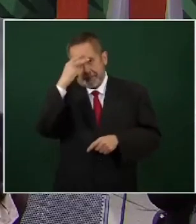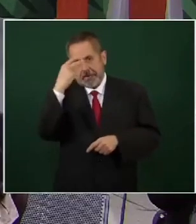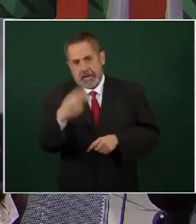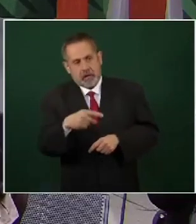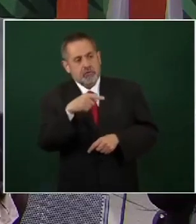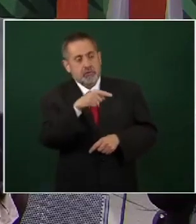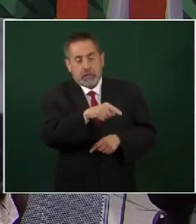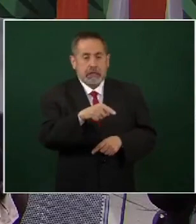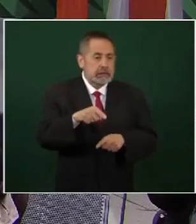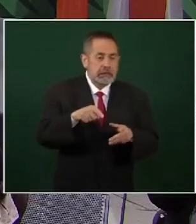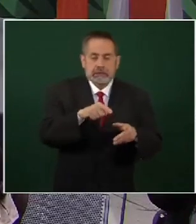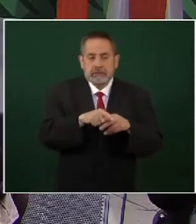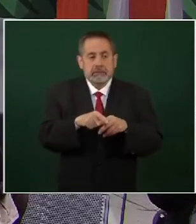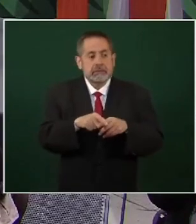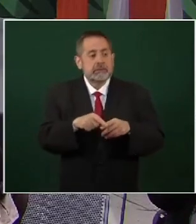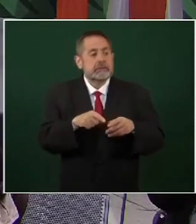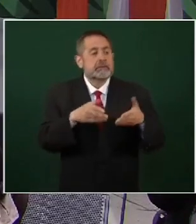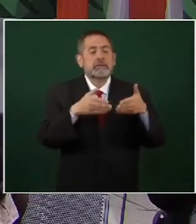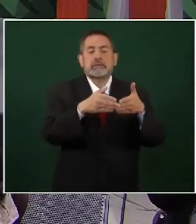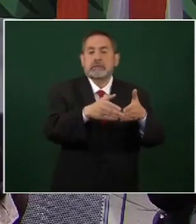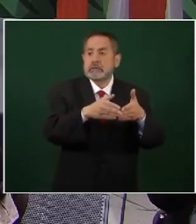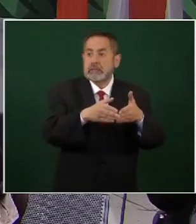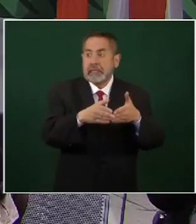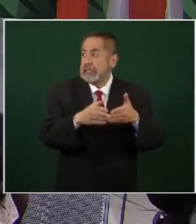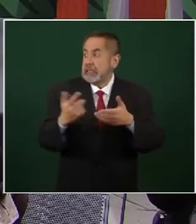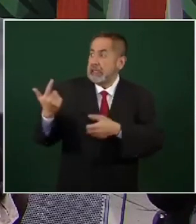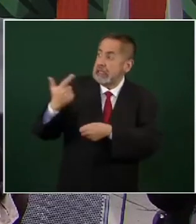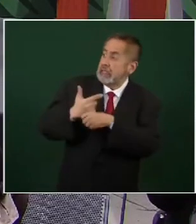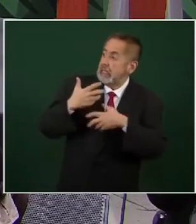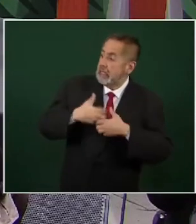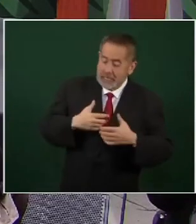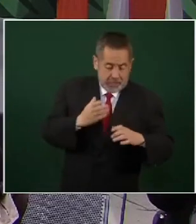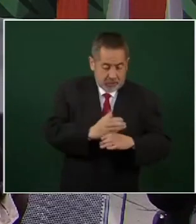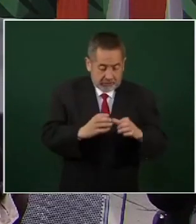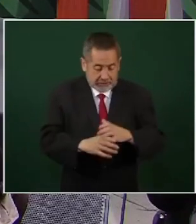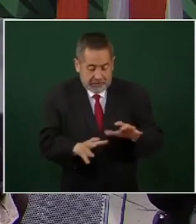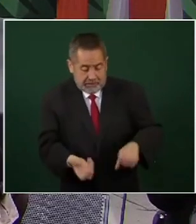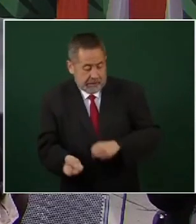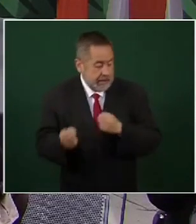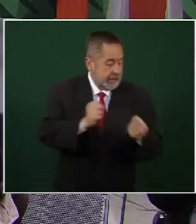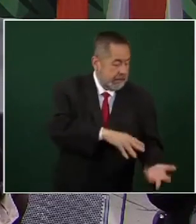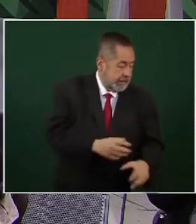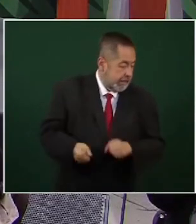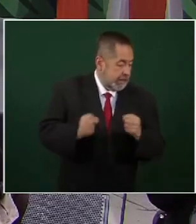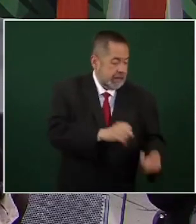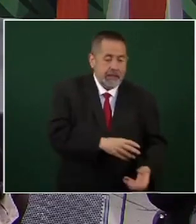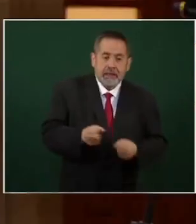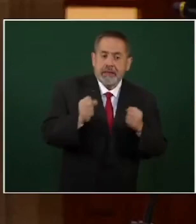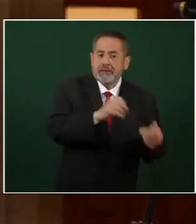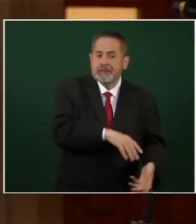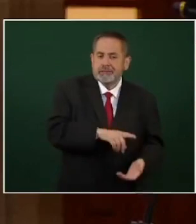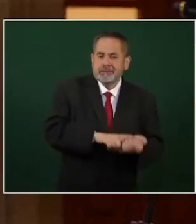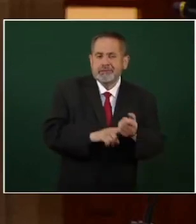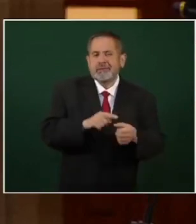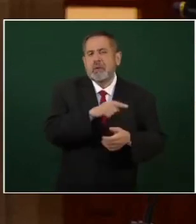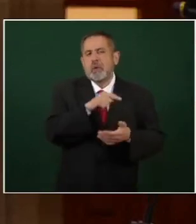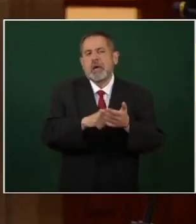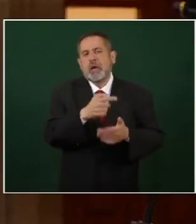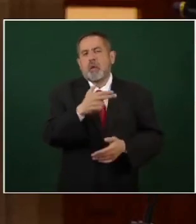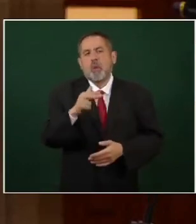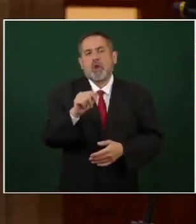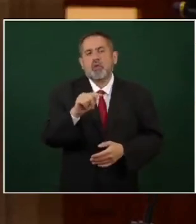Ellos lograron el hundimiento de la carga ilícita, esto, como mencioné, cerca de Huatulco. Adelante.